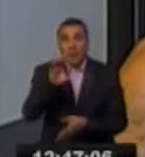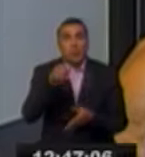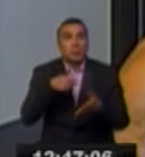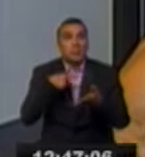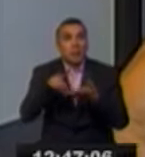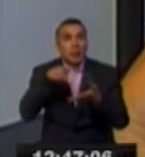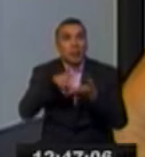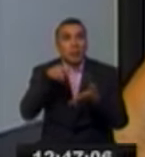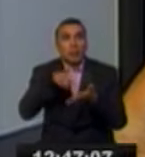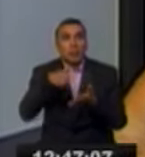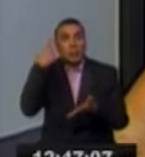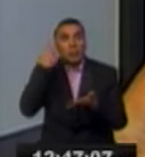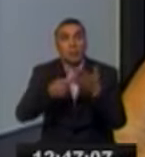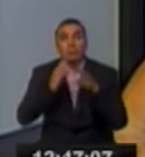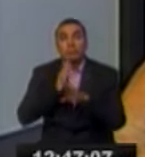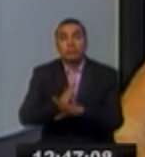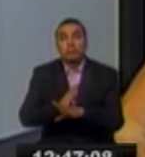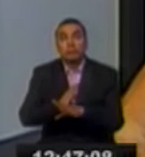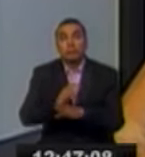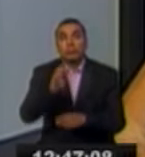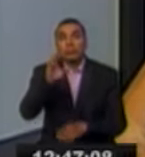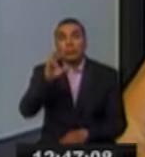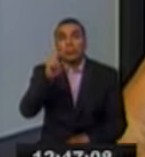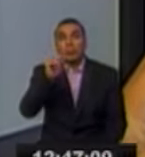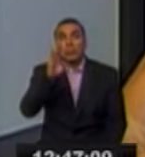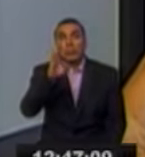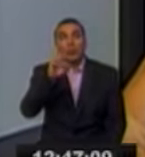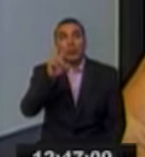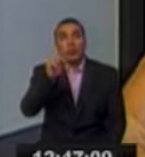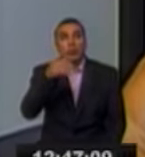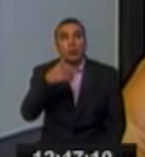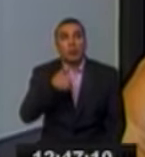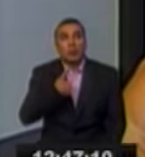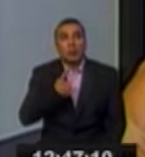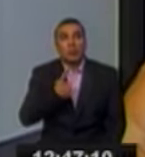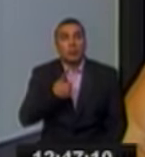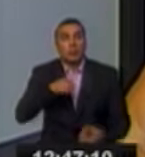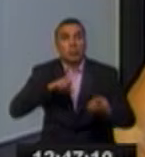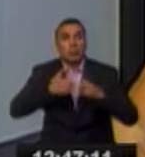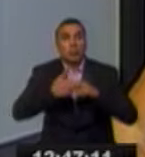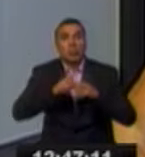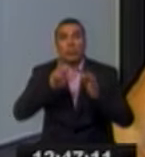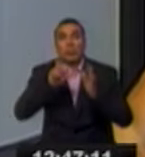tiempo para proteger a CNT de que no tenga problemas de